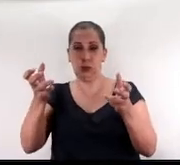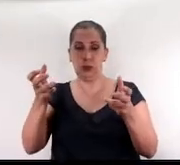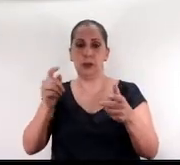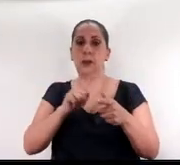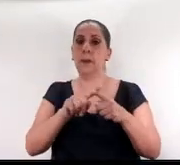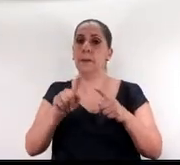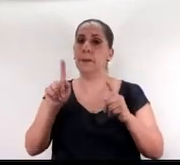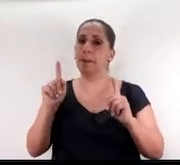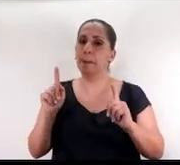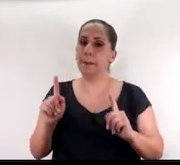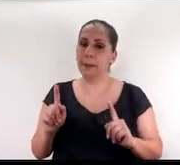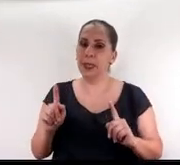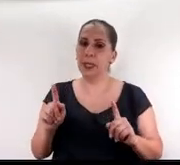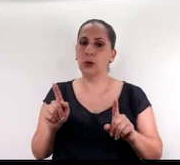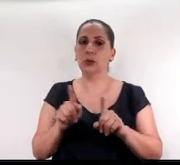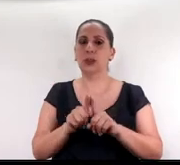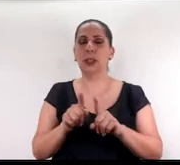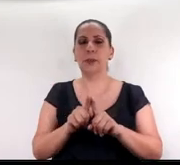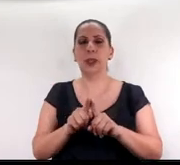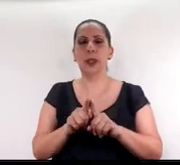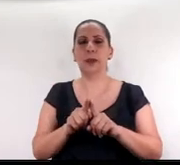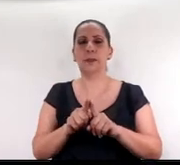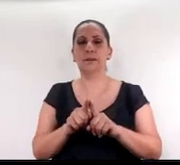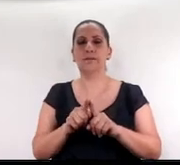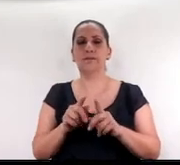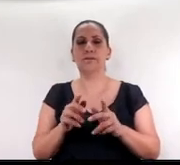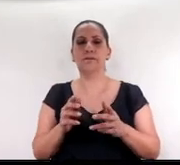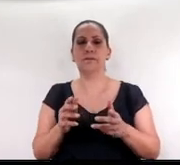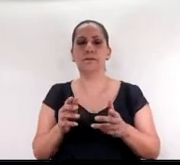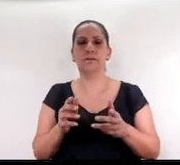digamos, del espectro